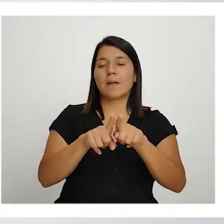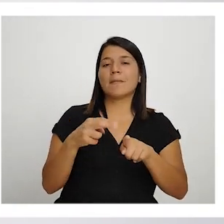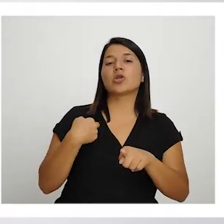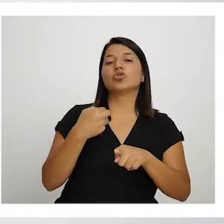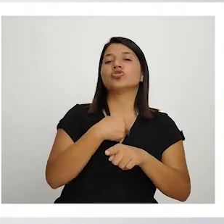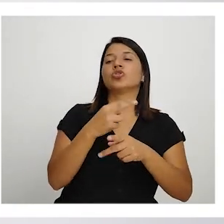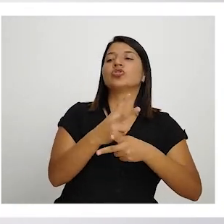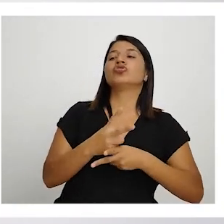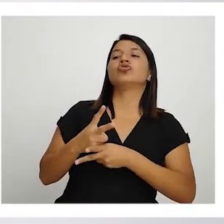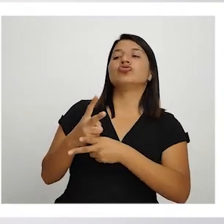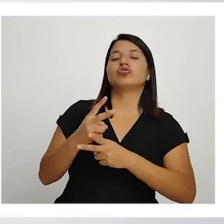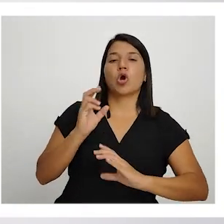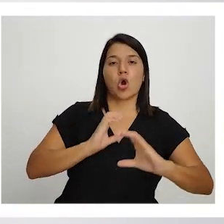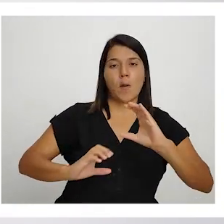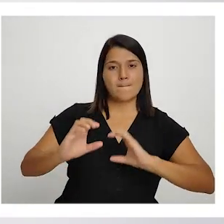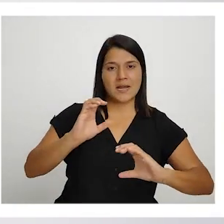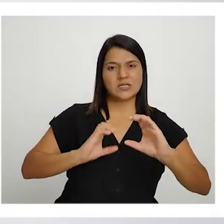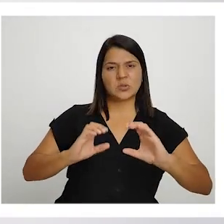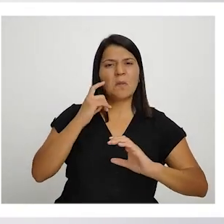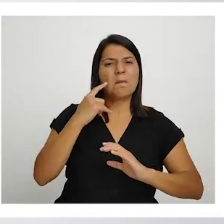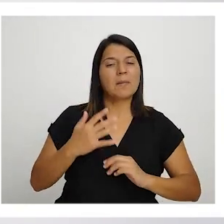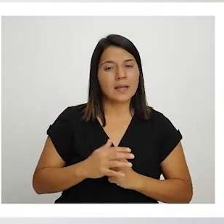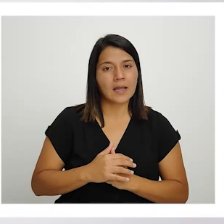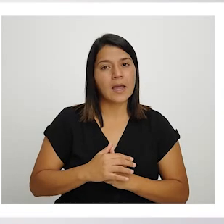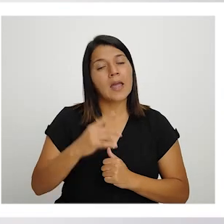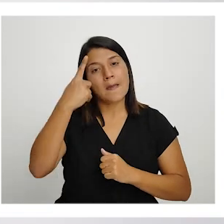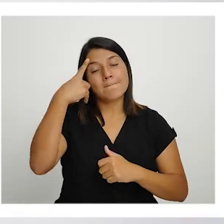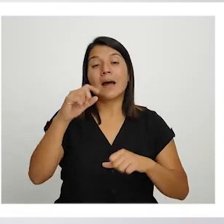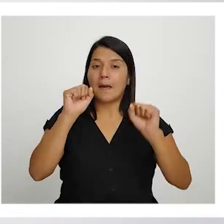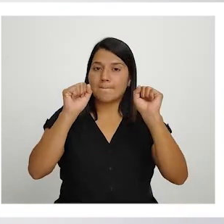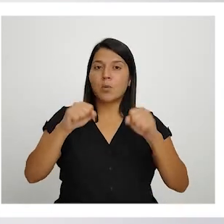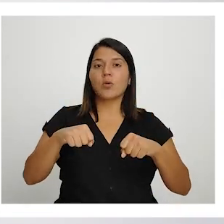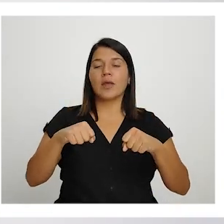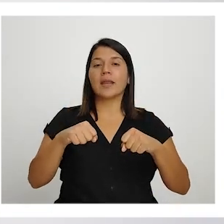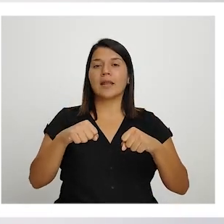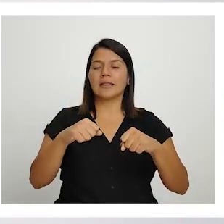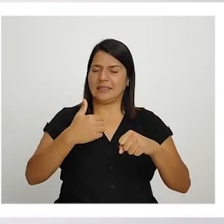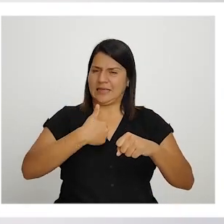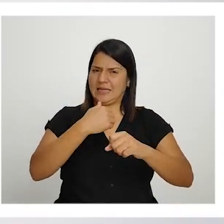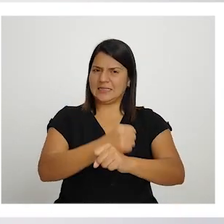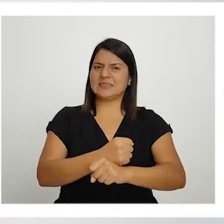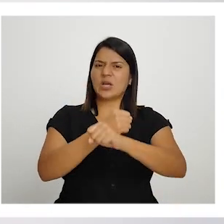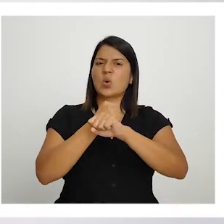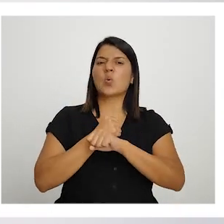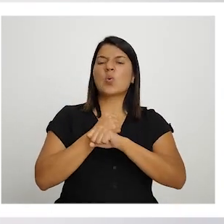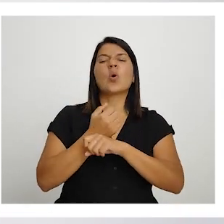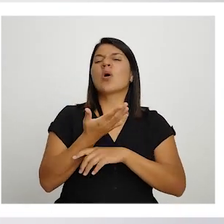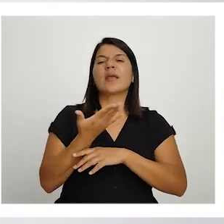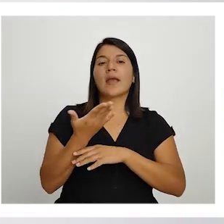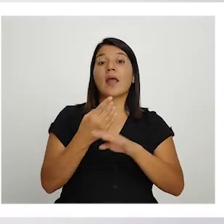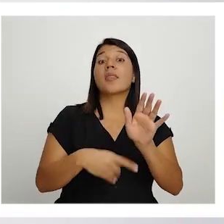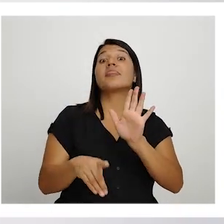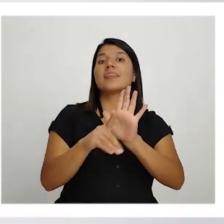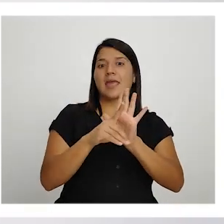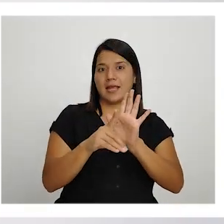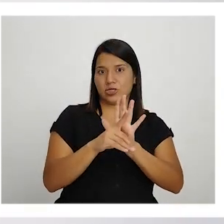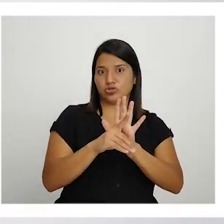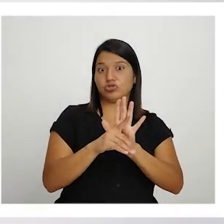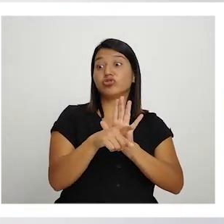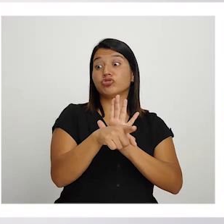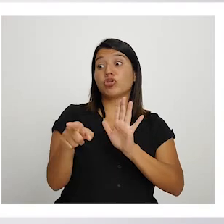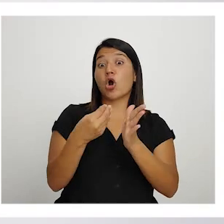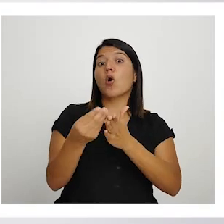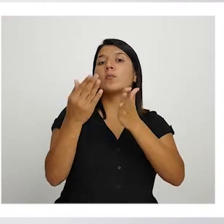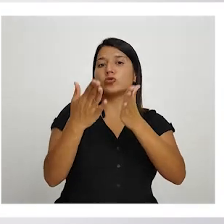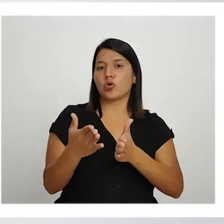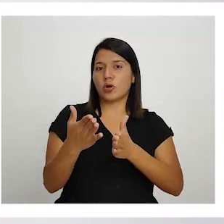fiscalizamos el comercio para poder asegurar que los derechos de ellos se están respetando, los derechos